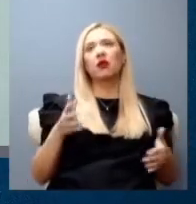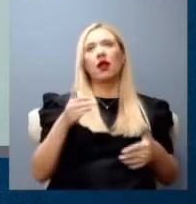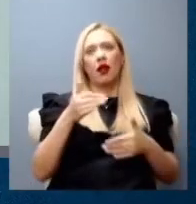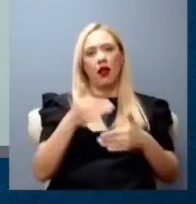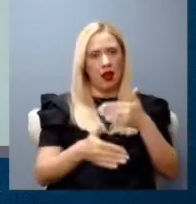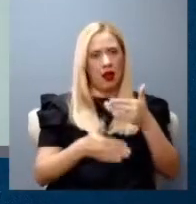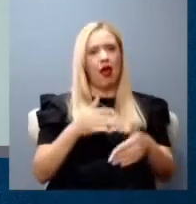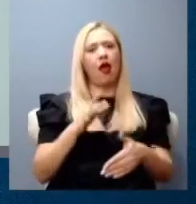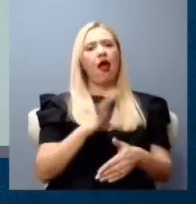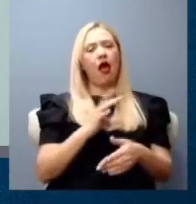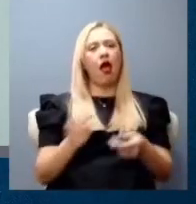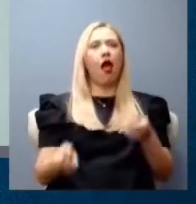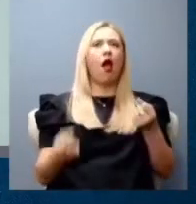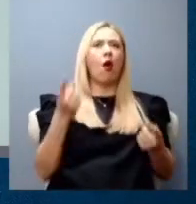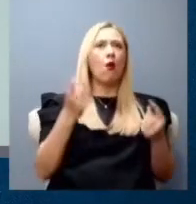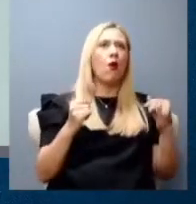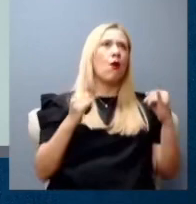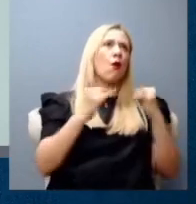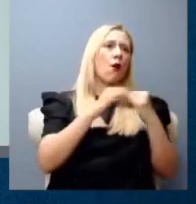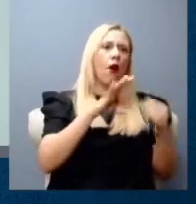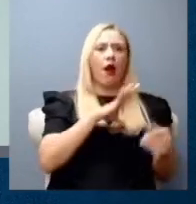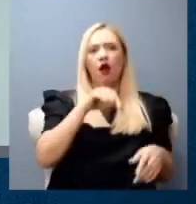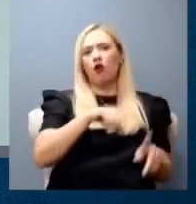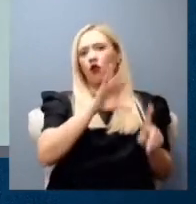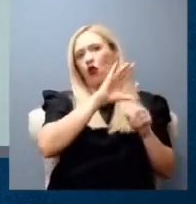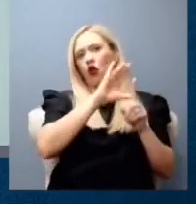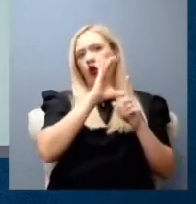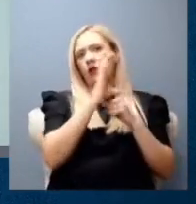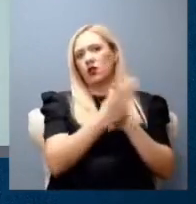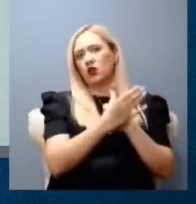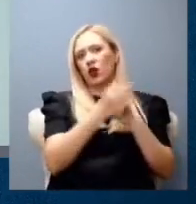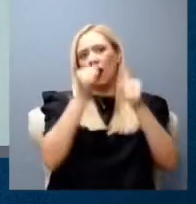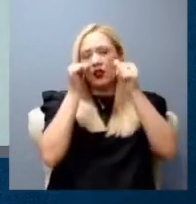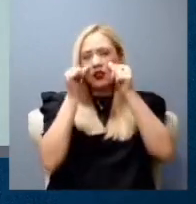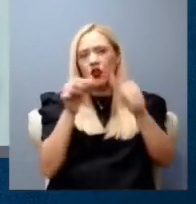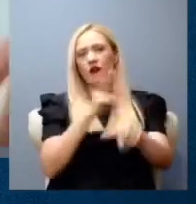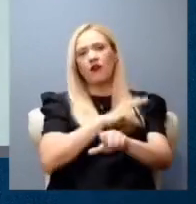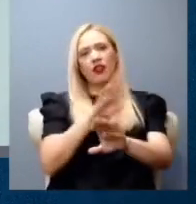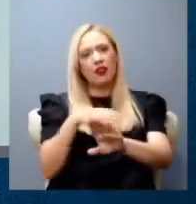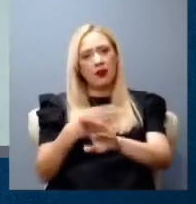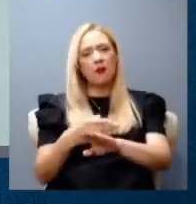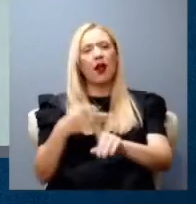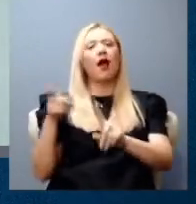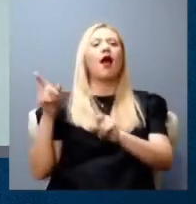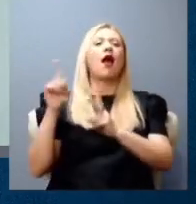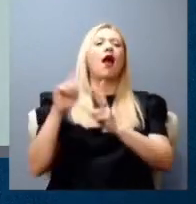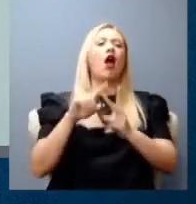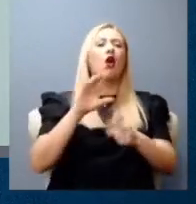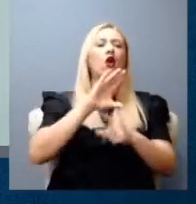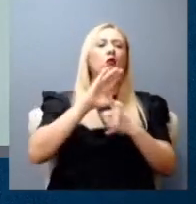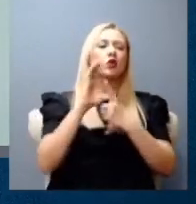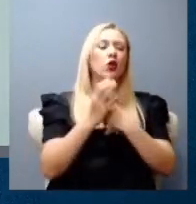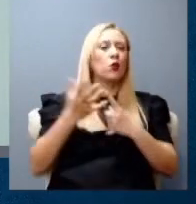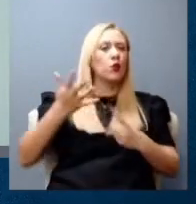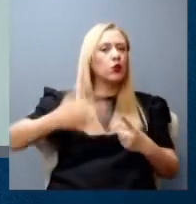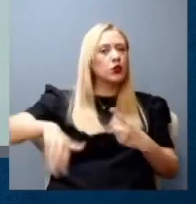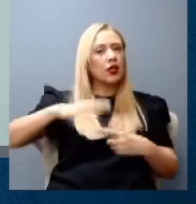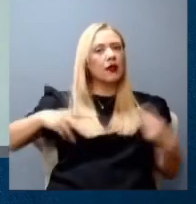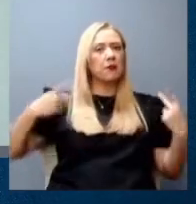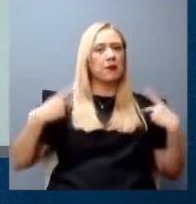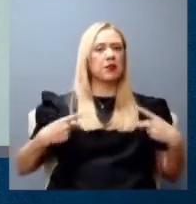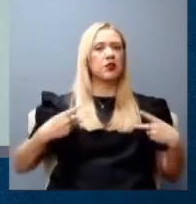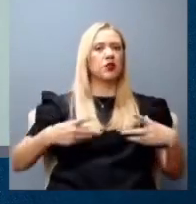de algunas institucionalidades. Hoy tenemos una Comisión Ejecutiva de Atención a Víctimas, tenemos una Comisión Nacional de Búsqueda de Personas